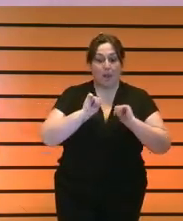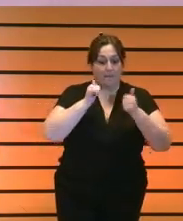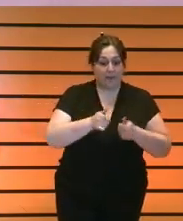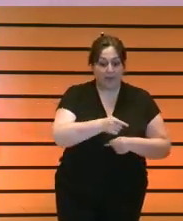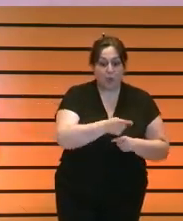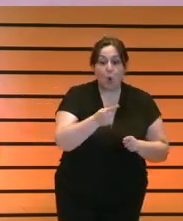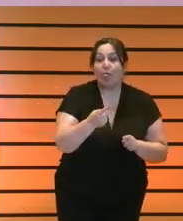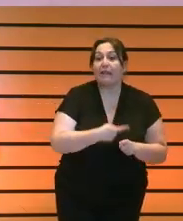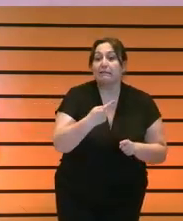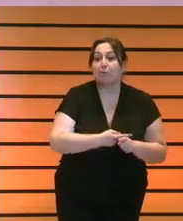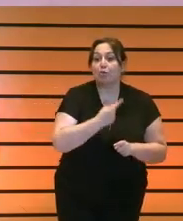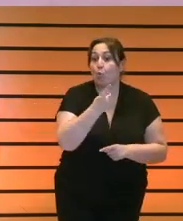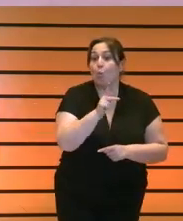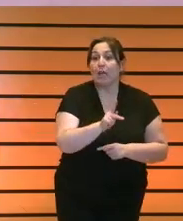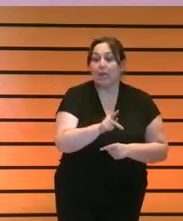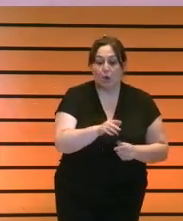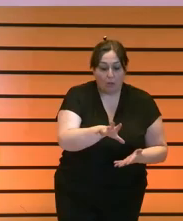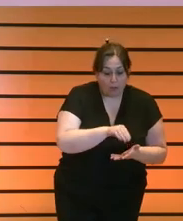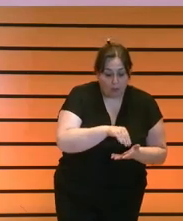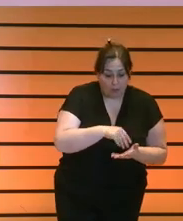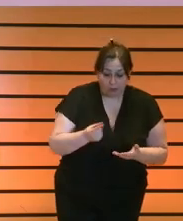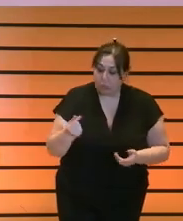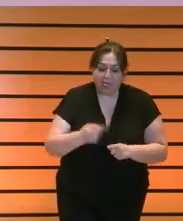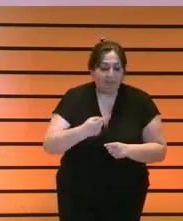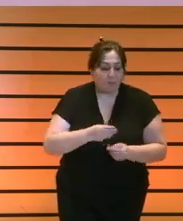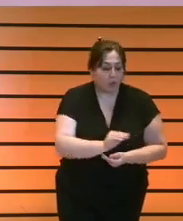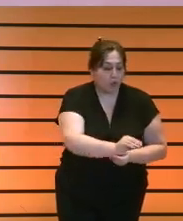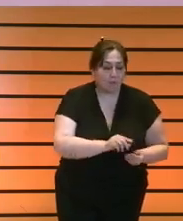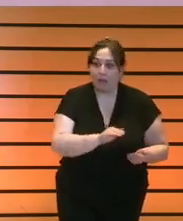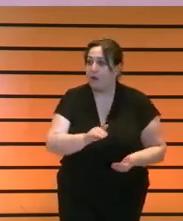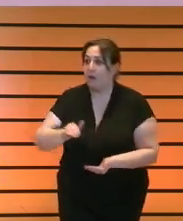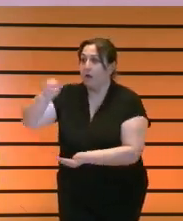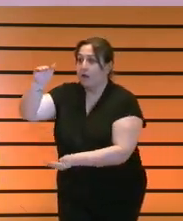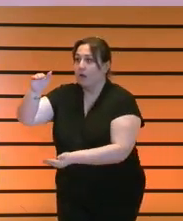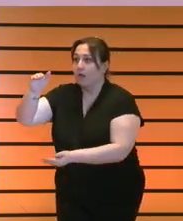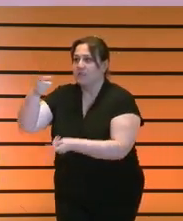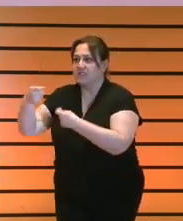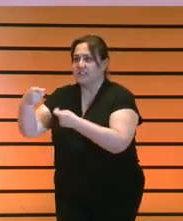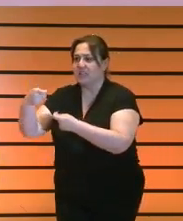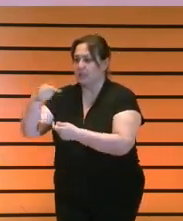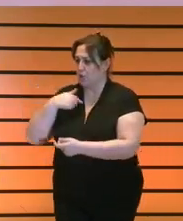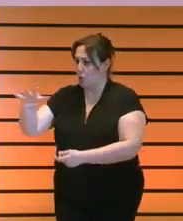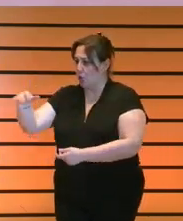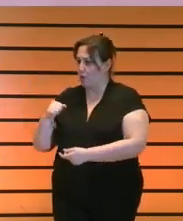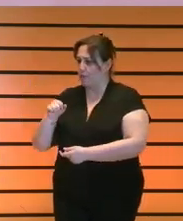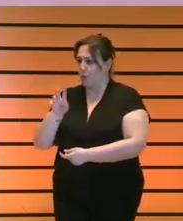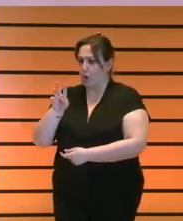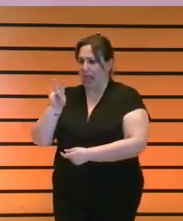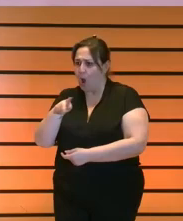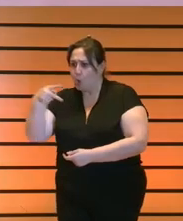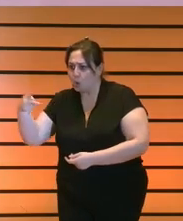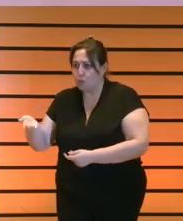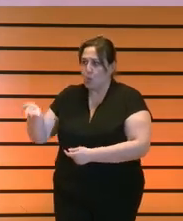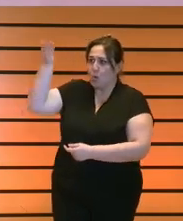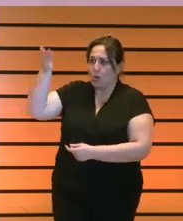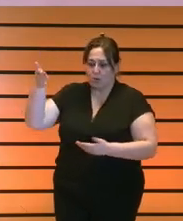unos céntimos por kilo que se le da a esa campesina a no sé cuántos euros por kilo, que es lo que termina pagando la persona que